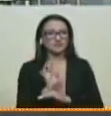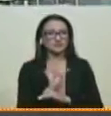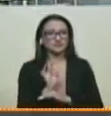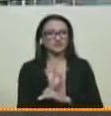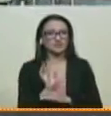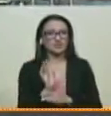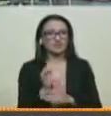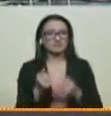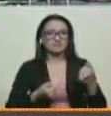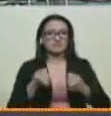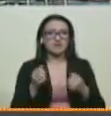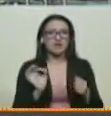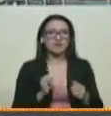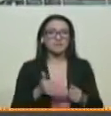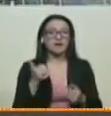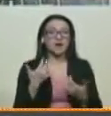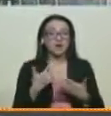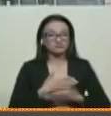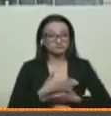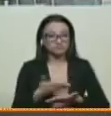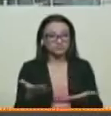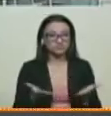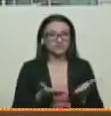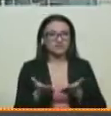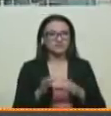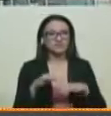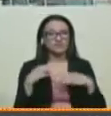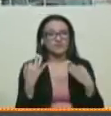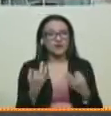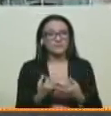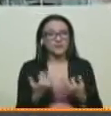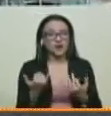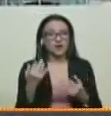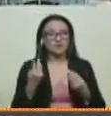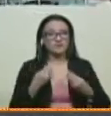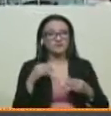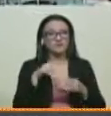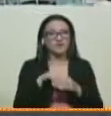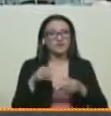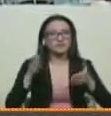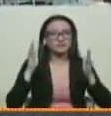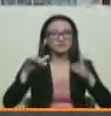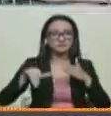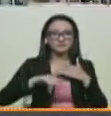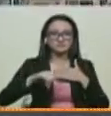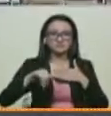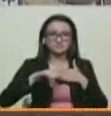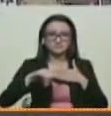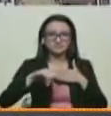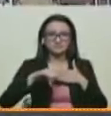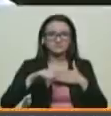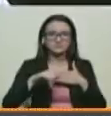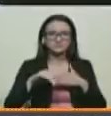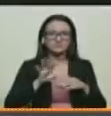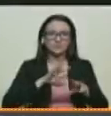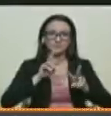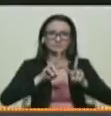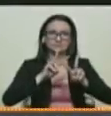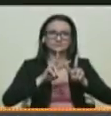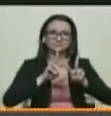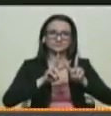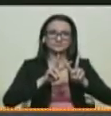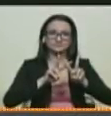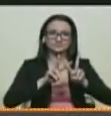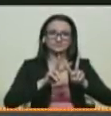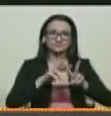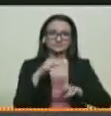del automóvil, ha sido puesto al servicio de las familias que ahora habitan en los edificios dignos de la gran misión Vivienda Venezuela de acá de